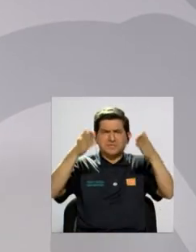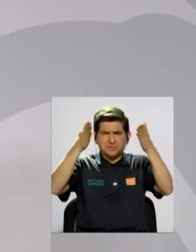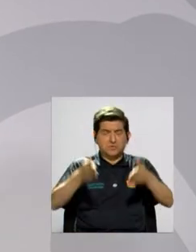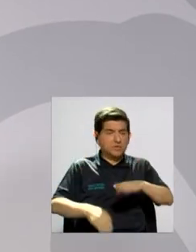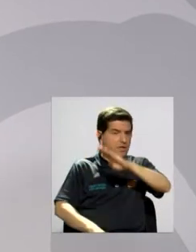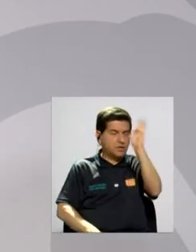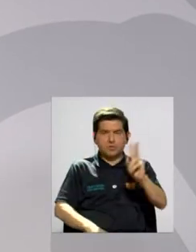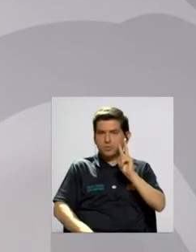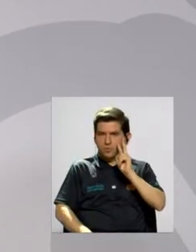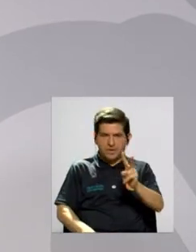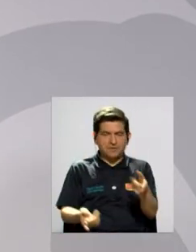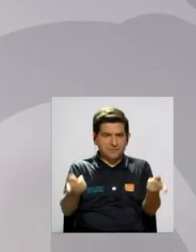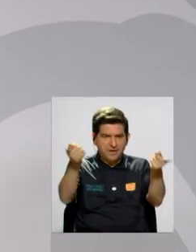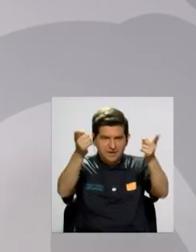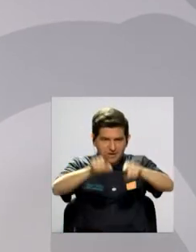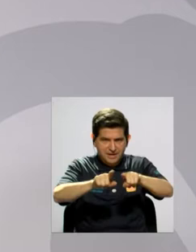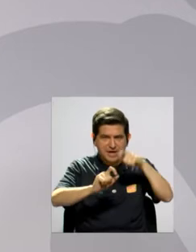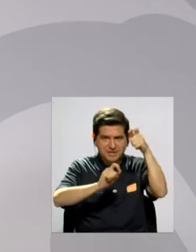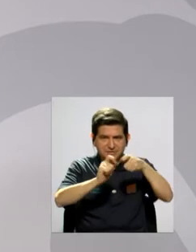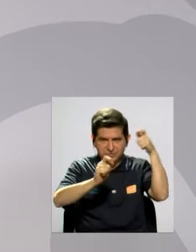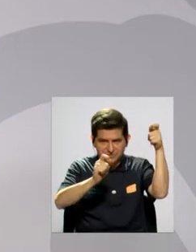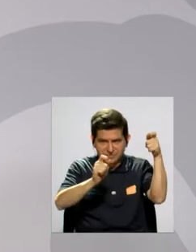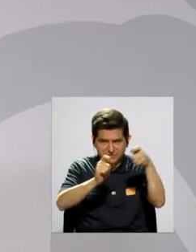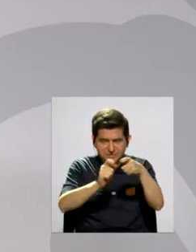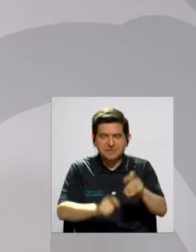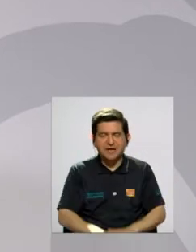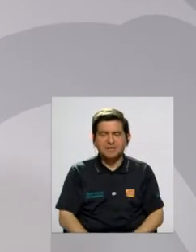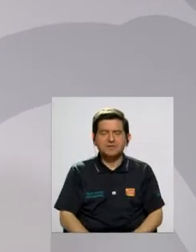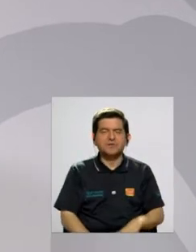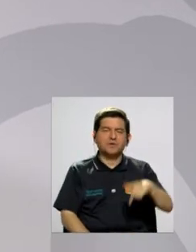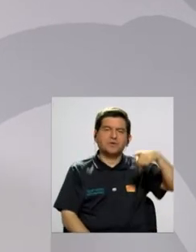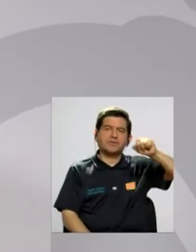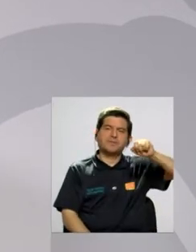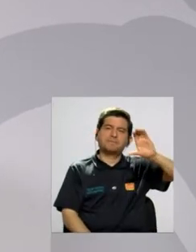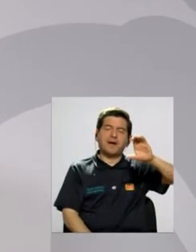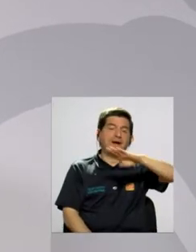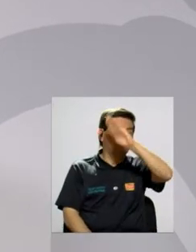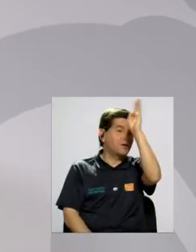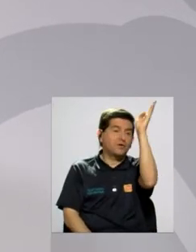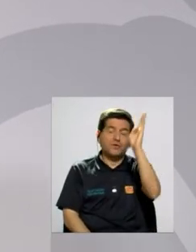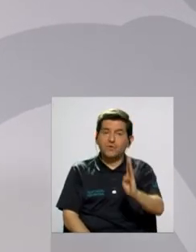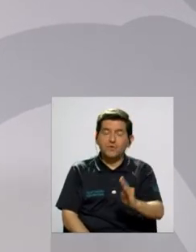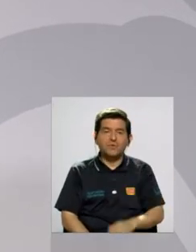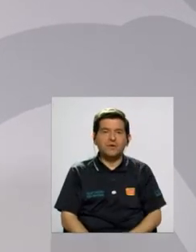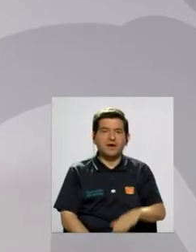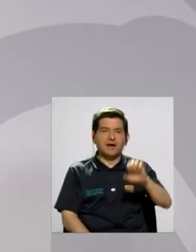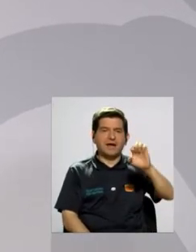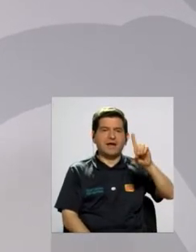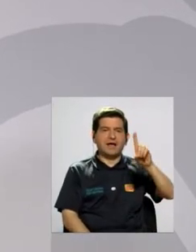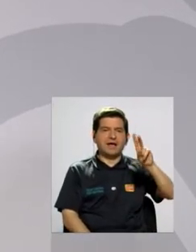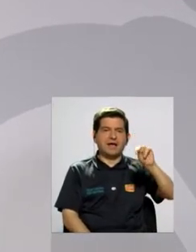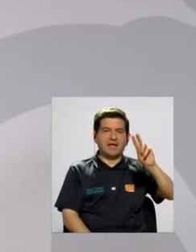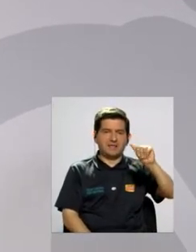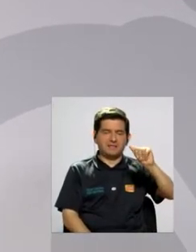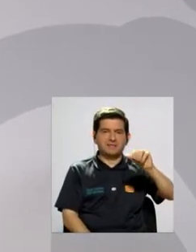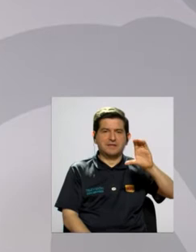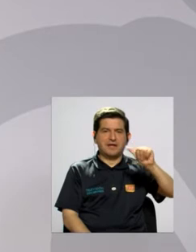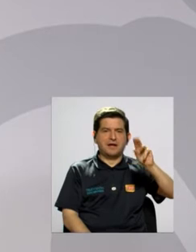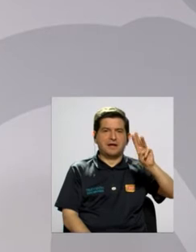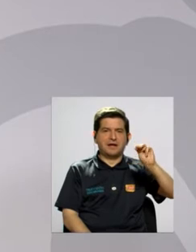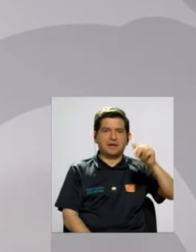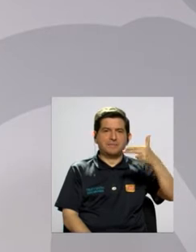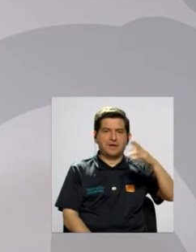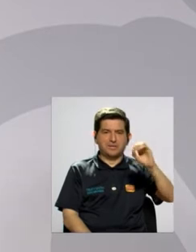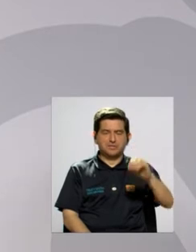podido ver en el caso específico del Partido de Acción Ciudadana, jamás a Edna Camacho, lo hubiésemos podido ver a la par